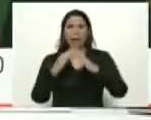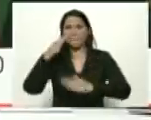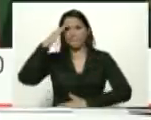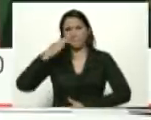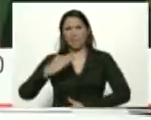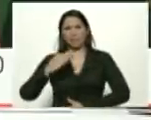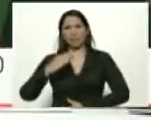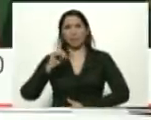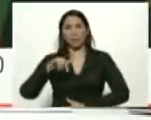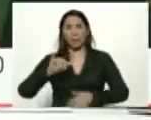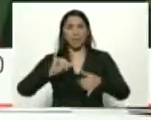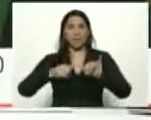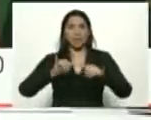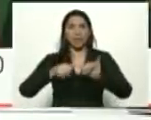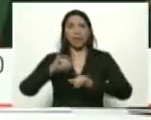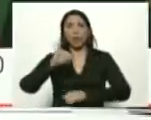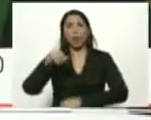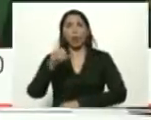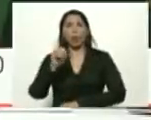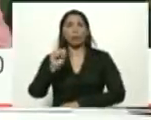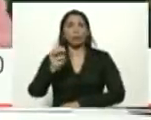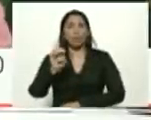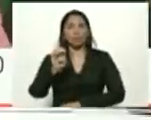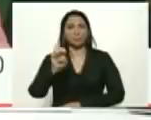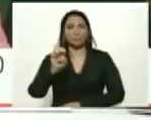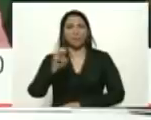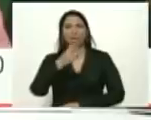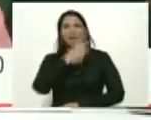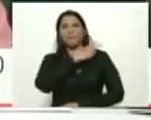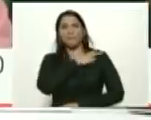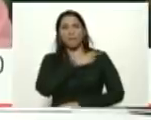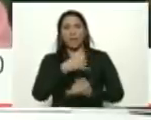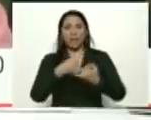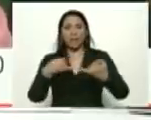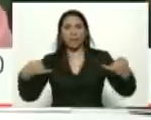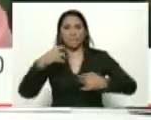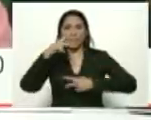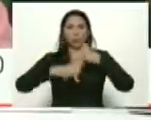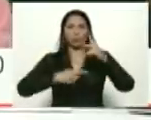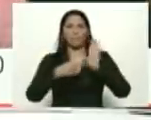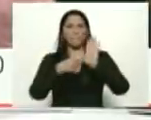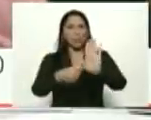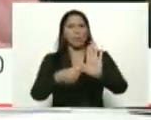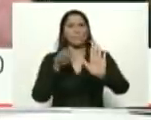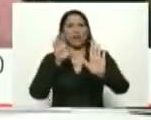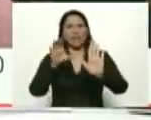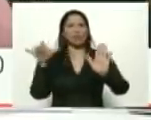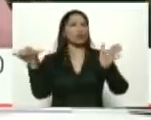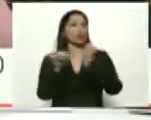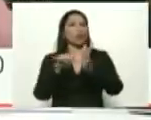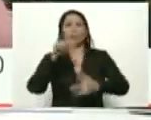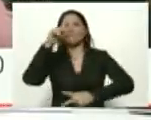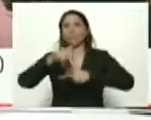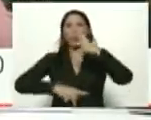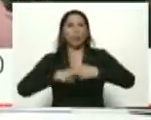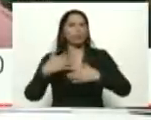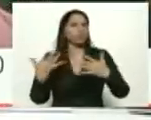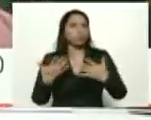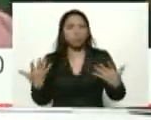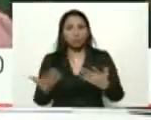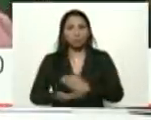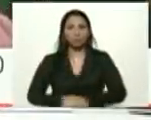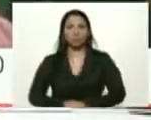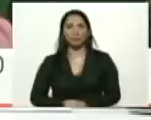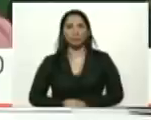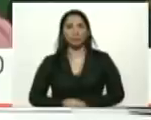del ingeniero José Mejía, jefe de la línea de producción, para mostrarle al país dónde se produce.